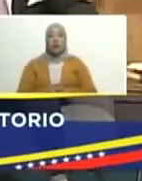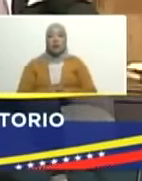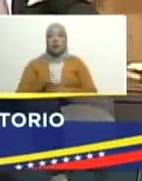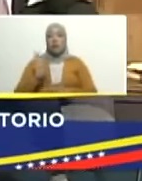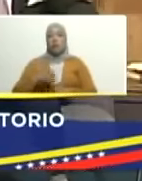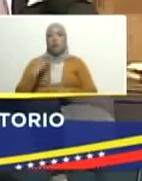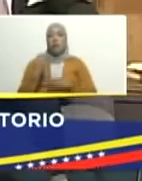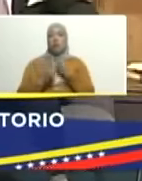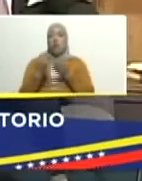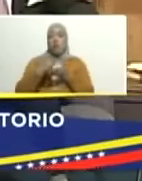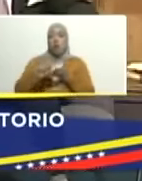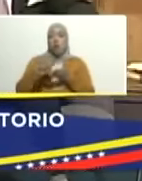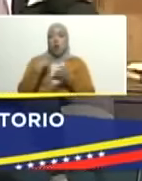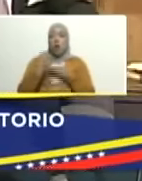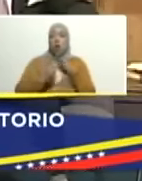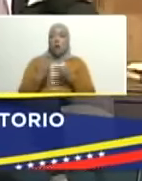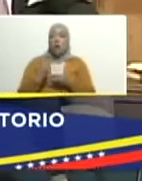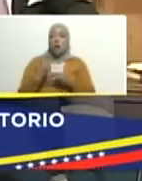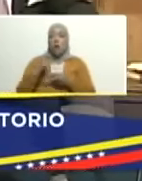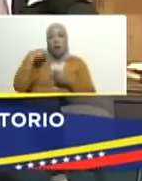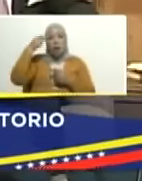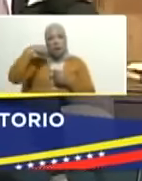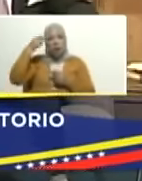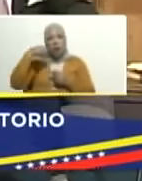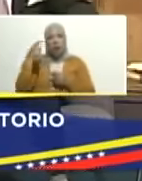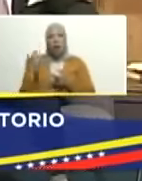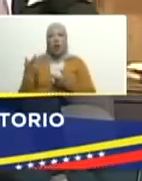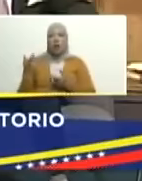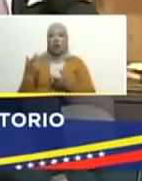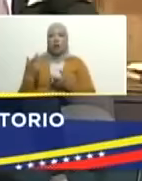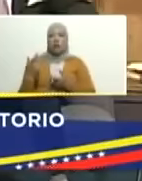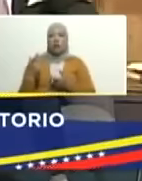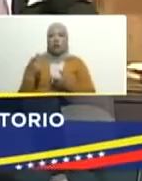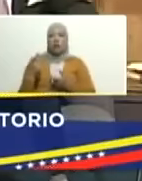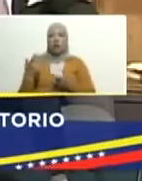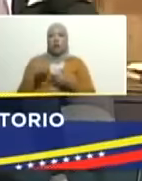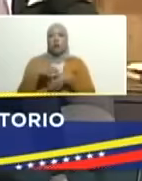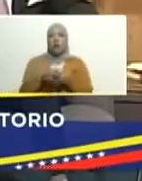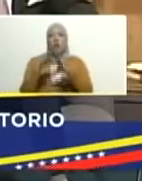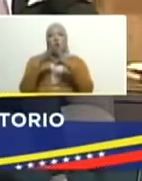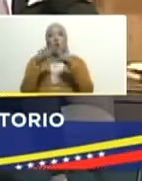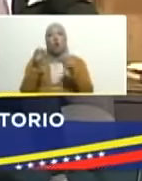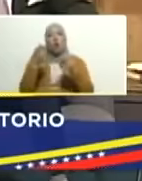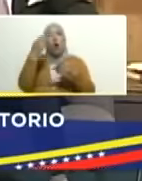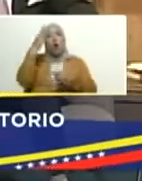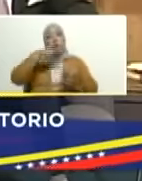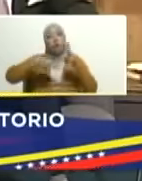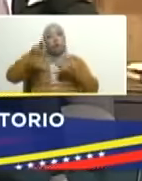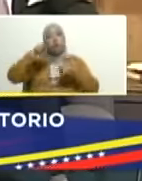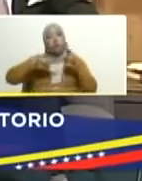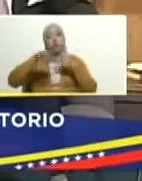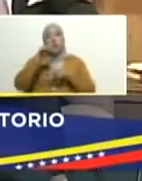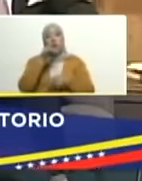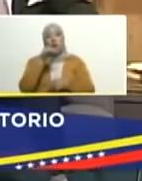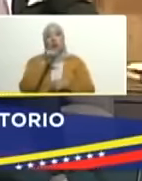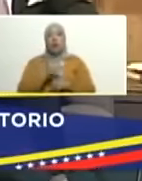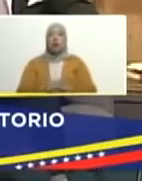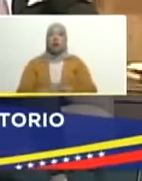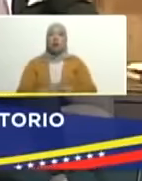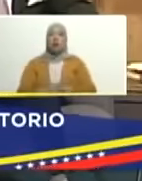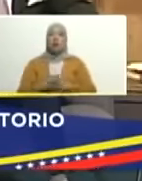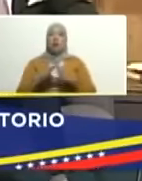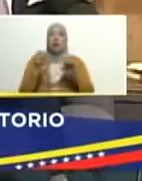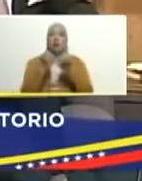Pudiéramos escribir y hacer una película para que ustedes vean todo lo que hemos recorrido, todo lo que